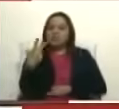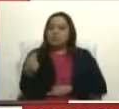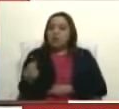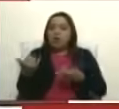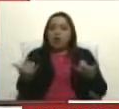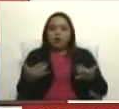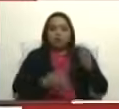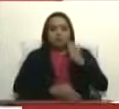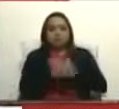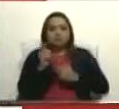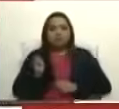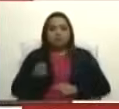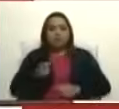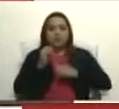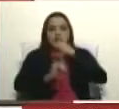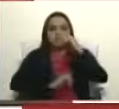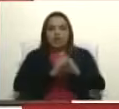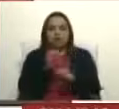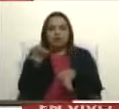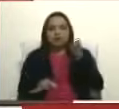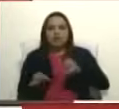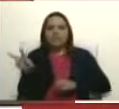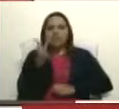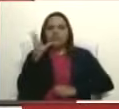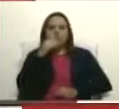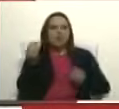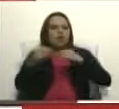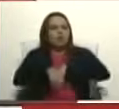Corte Internacional de Justicia, y Venezuela no ha estado de acuerdo con eso.